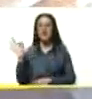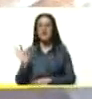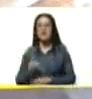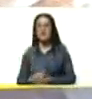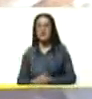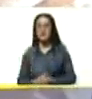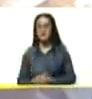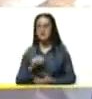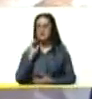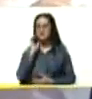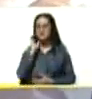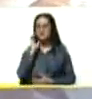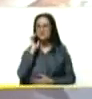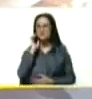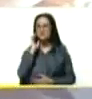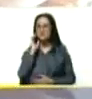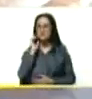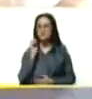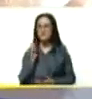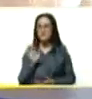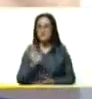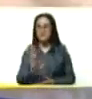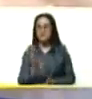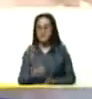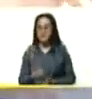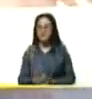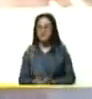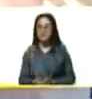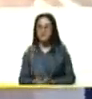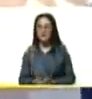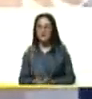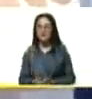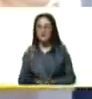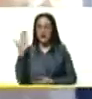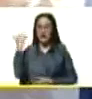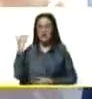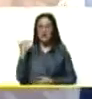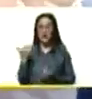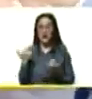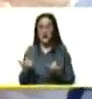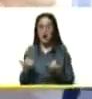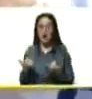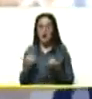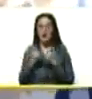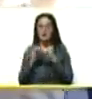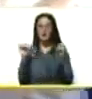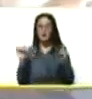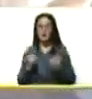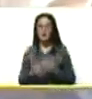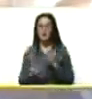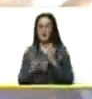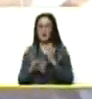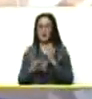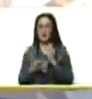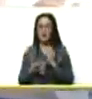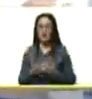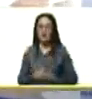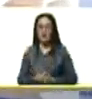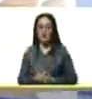lo que es el colonialismo tecnológico. Sí. Colonialismo tecnológico. Ahora estamos en la independencia tecnológica. Y protocolizado.